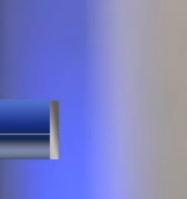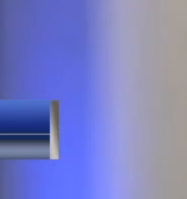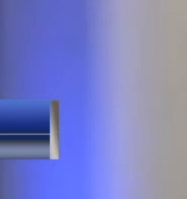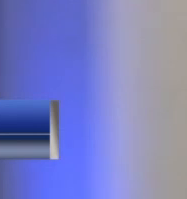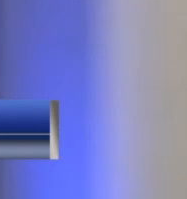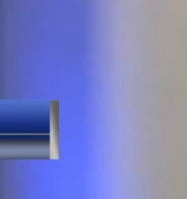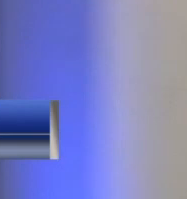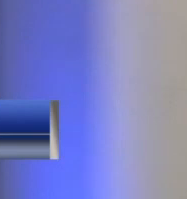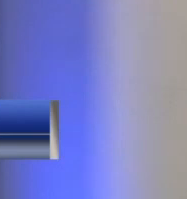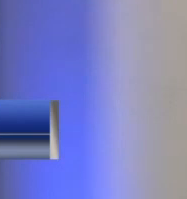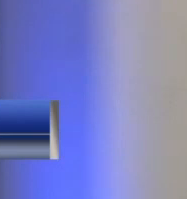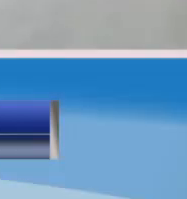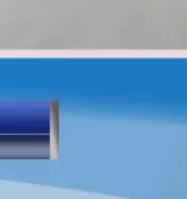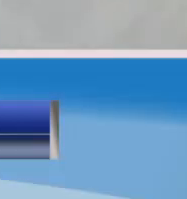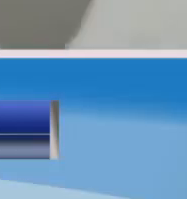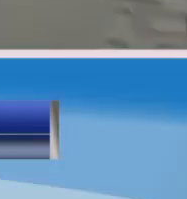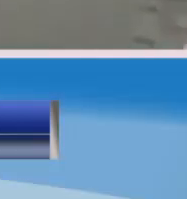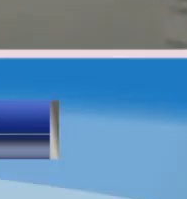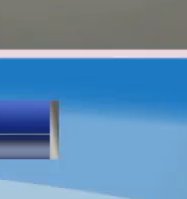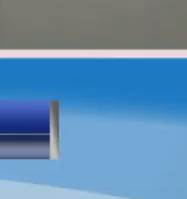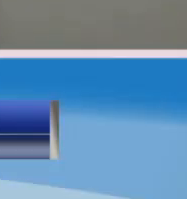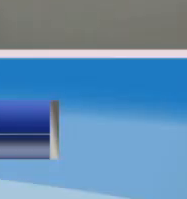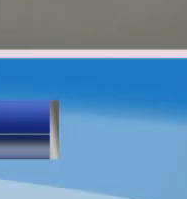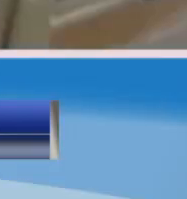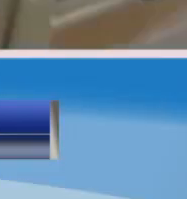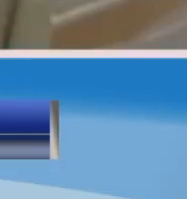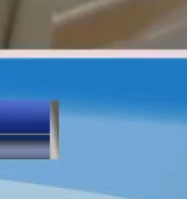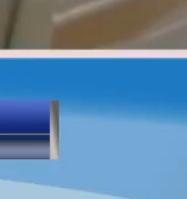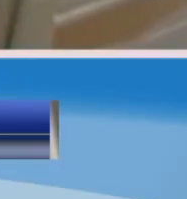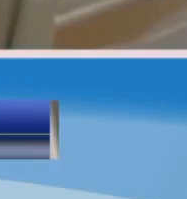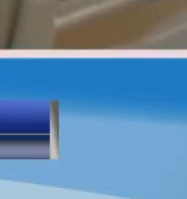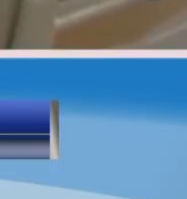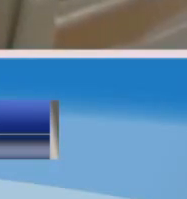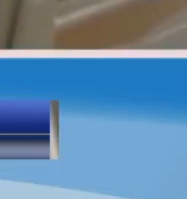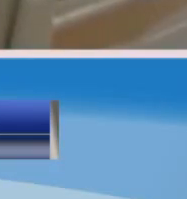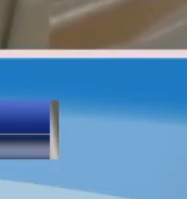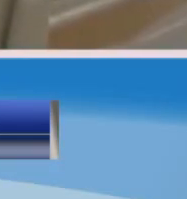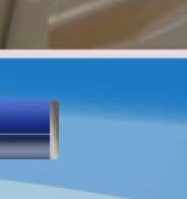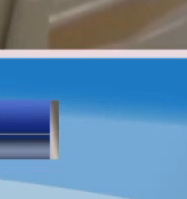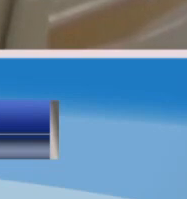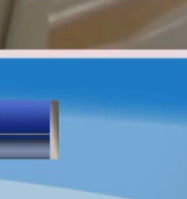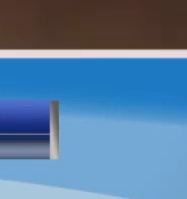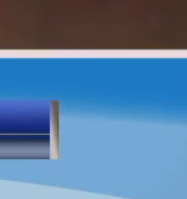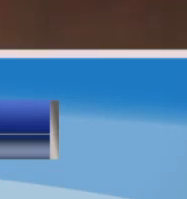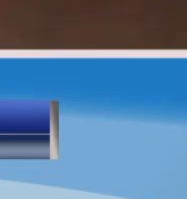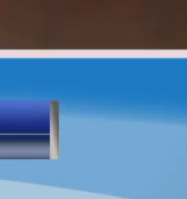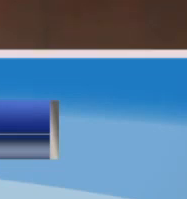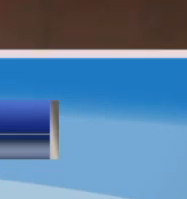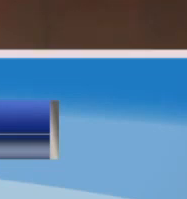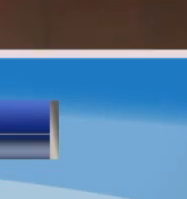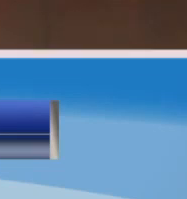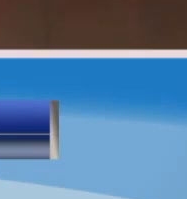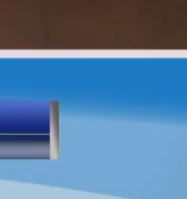que puede llevar la enfermedad. Ojalá por el bien de los salvadoreños no pase a más y no tengamos ningún caso de coronavirus en El Salvador. Sin